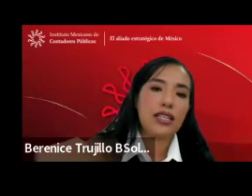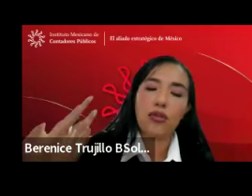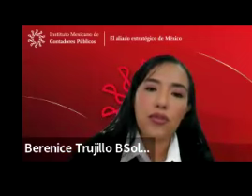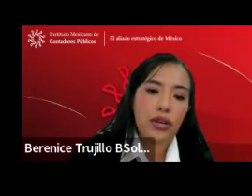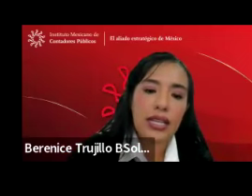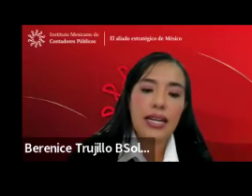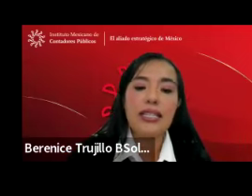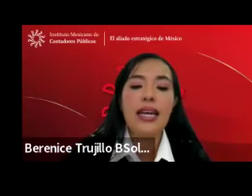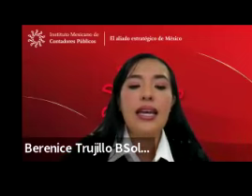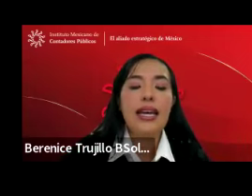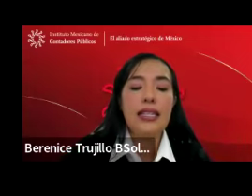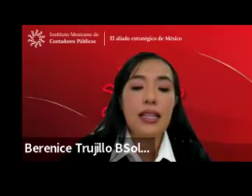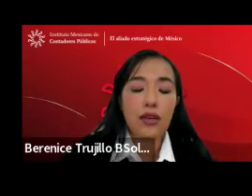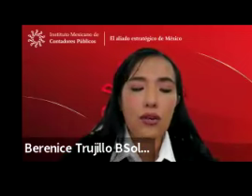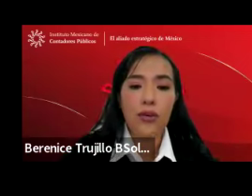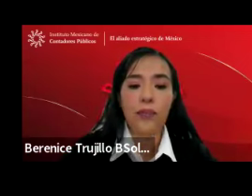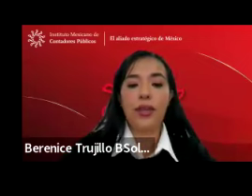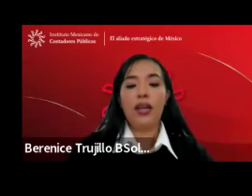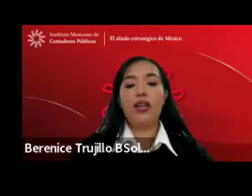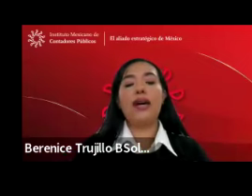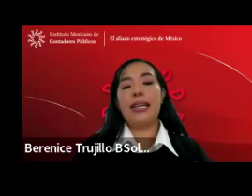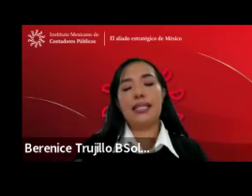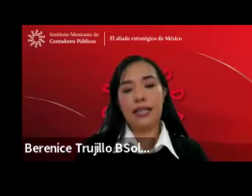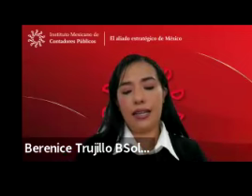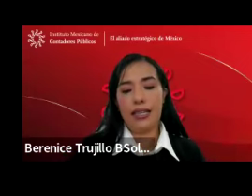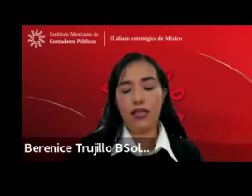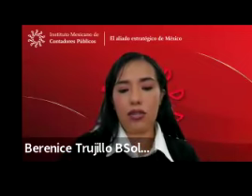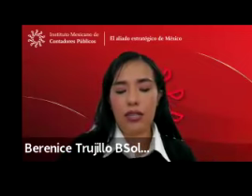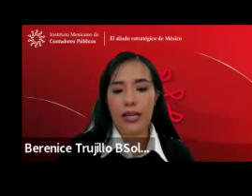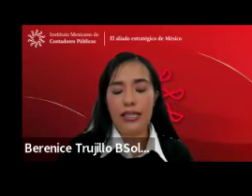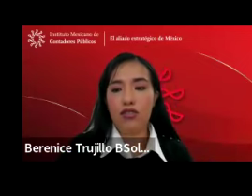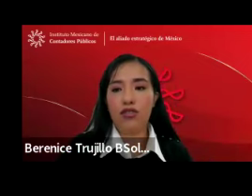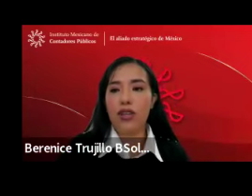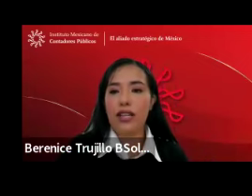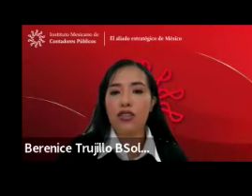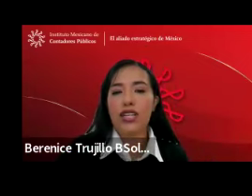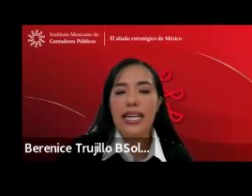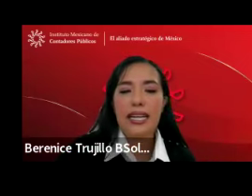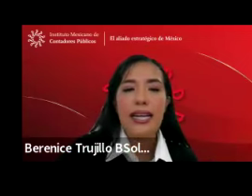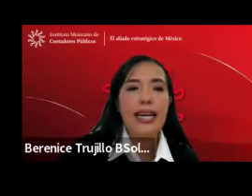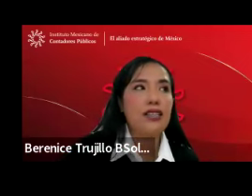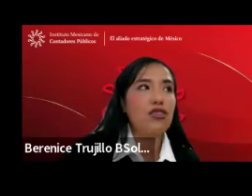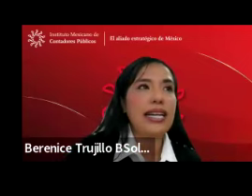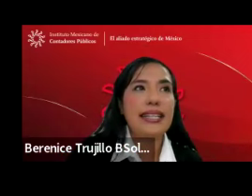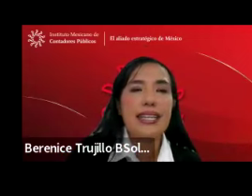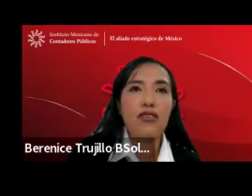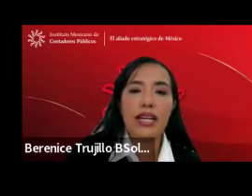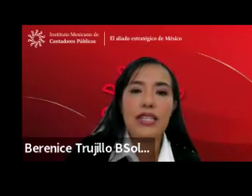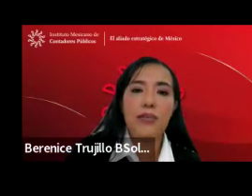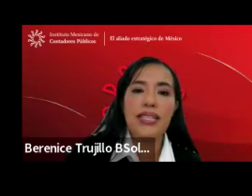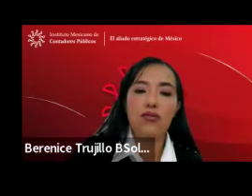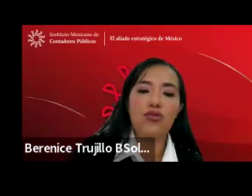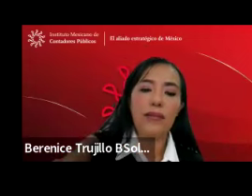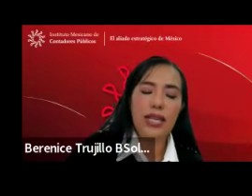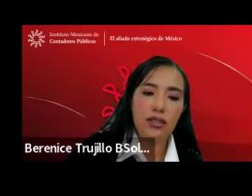obligatorio. Ustedes como donatarias no hacen estos contratos, no tienen estos clientes a